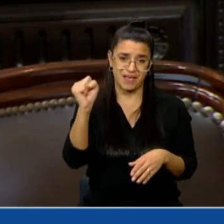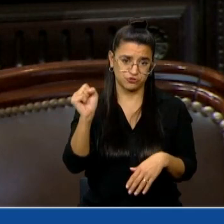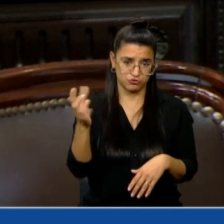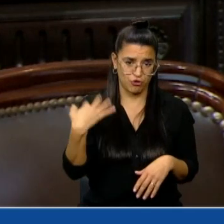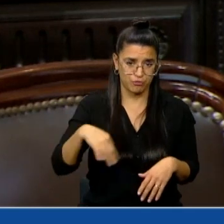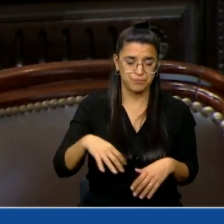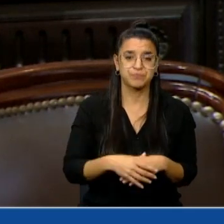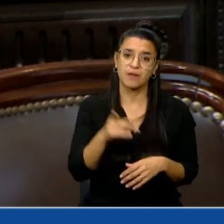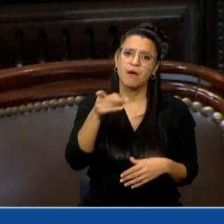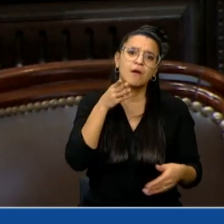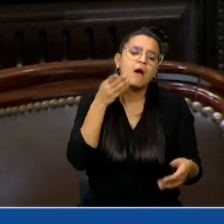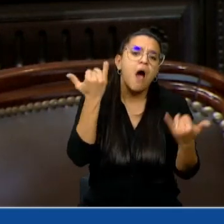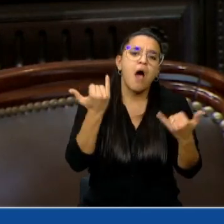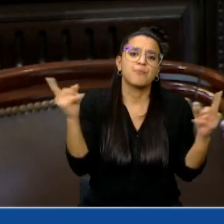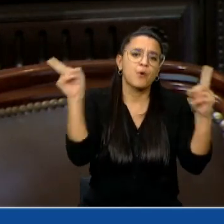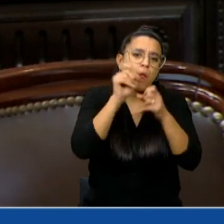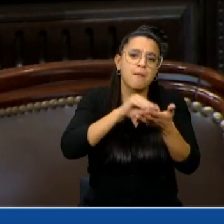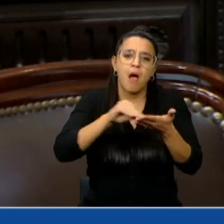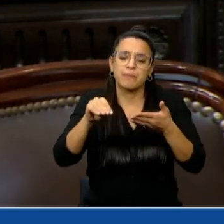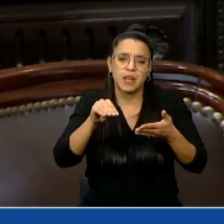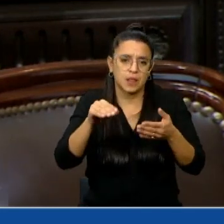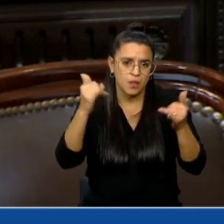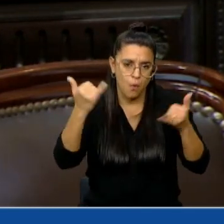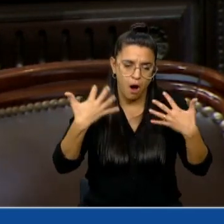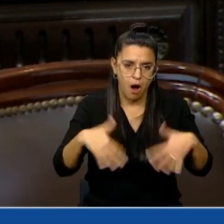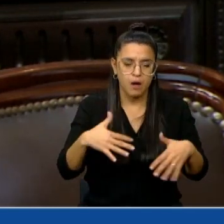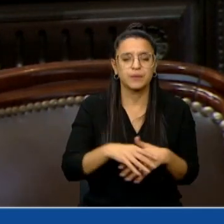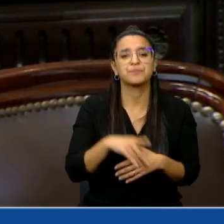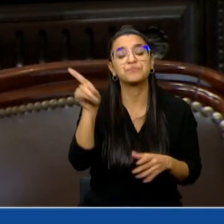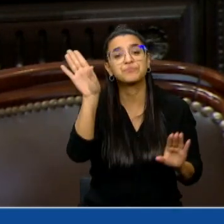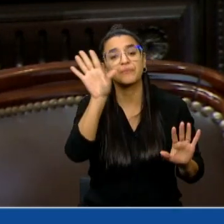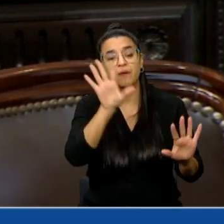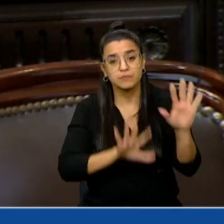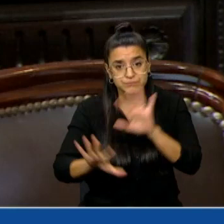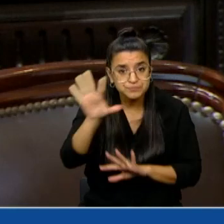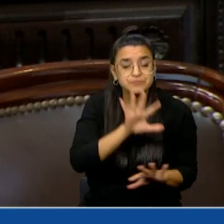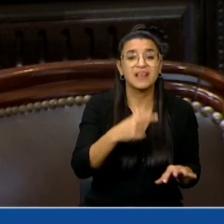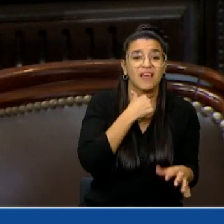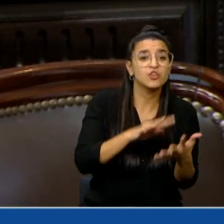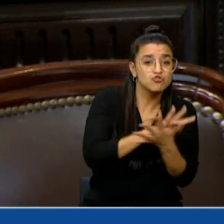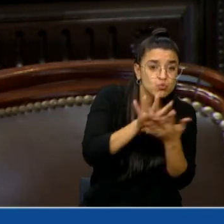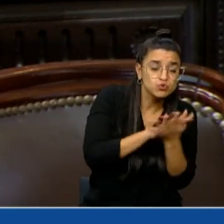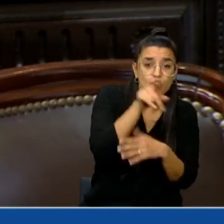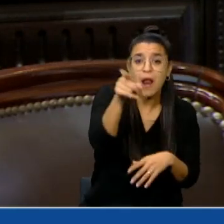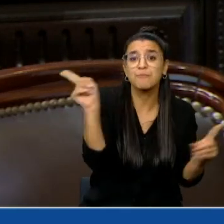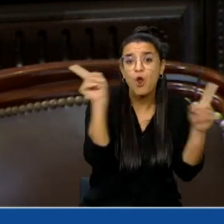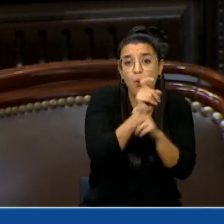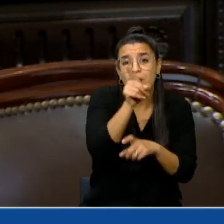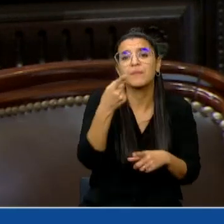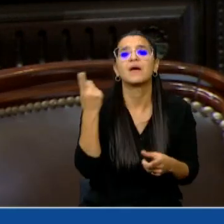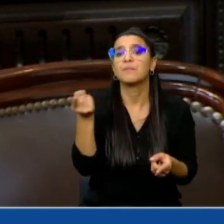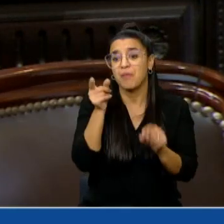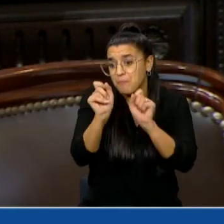diversos problemas administrativos. Al elaborar y tratar de solucionar este problema, es un problema de